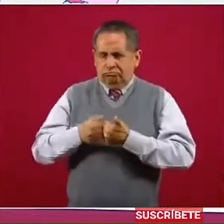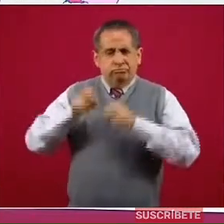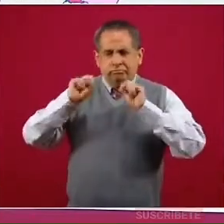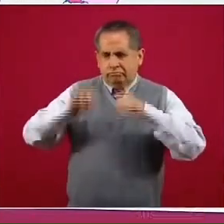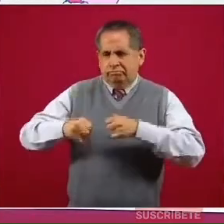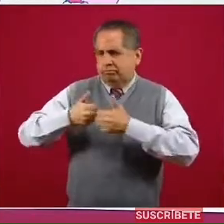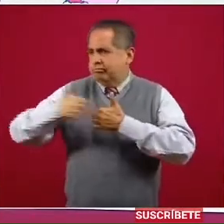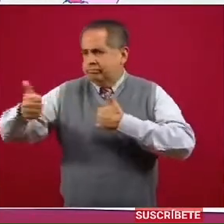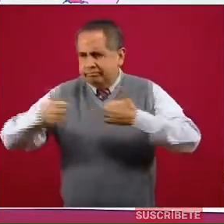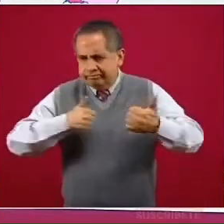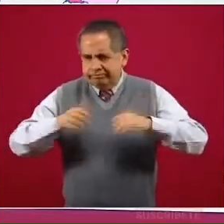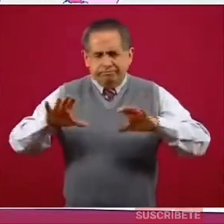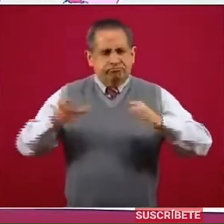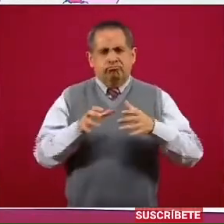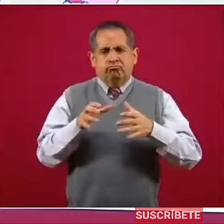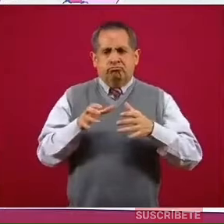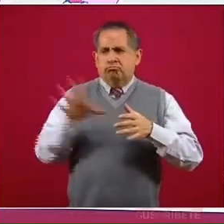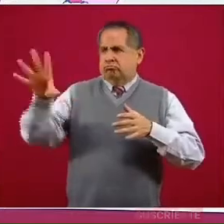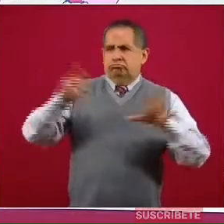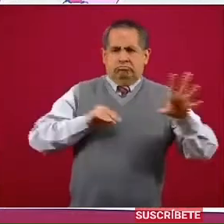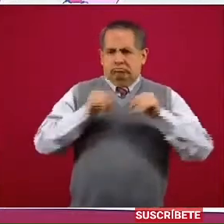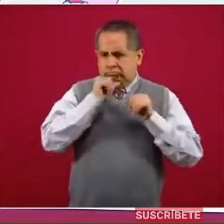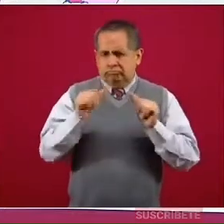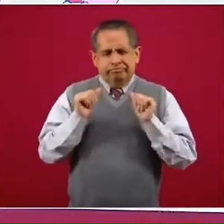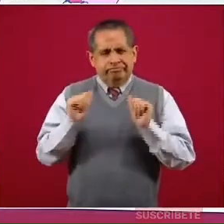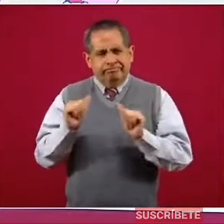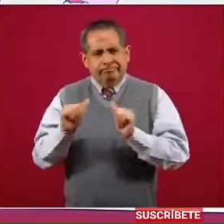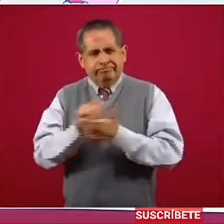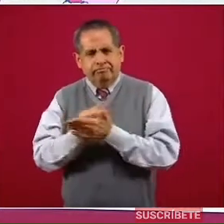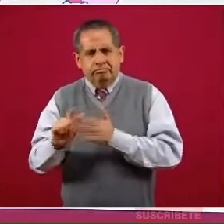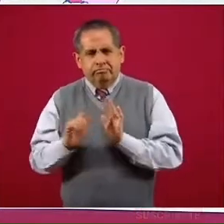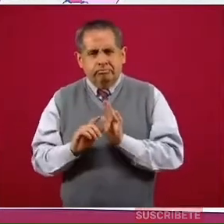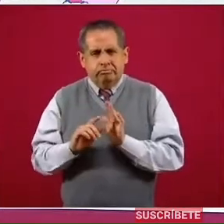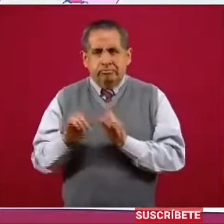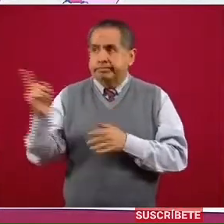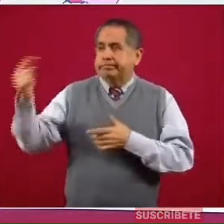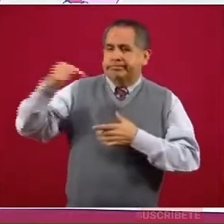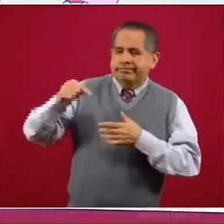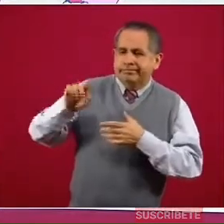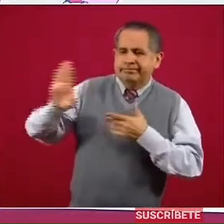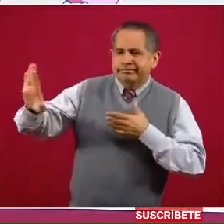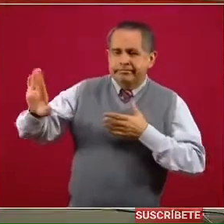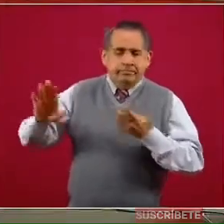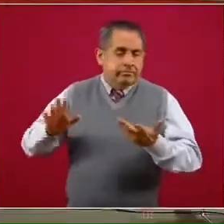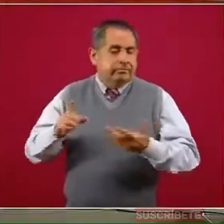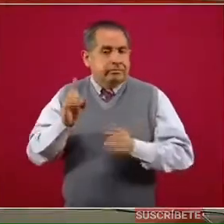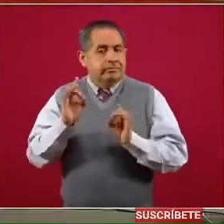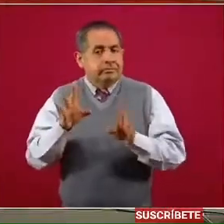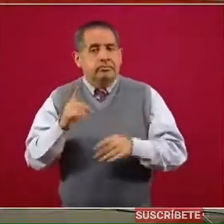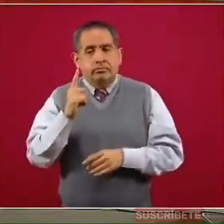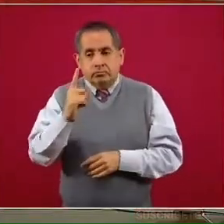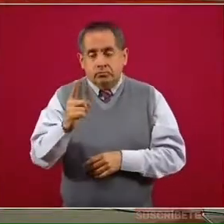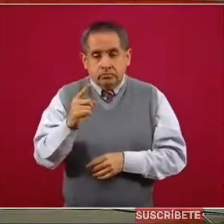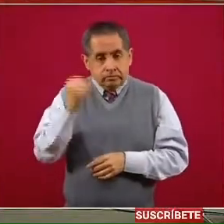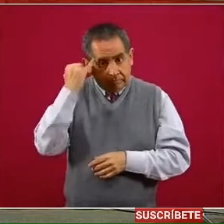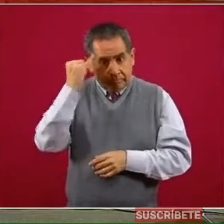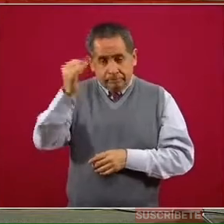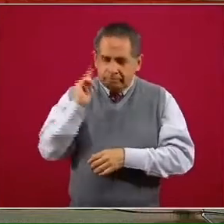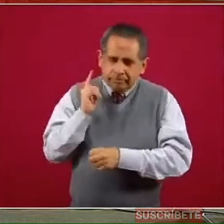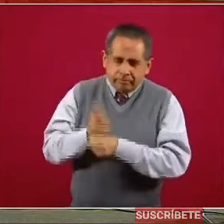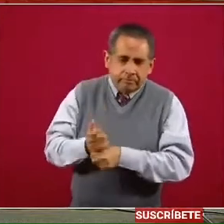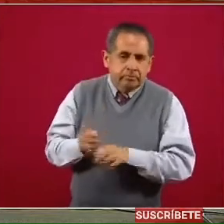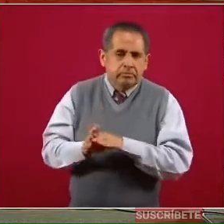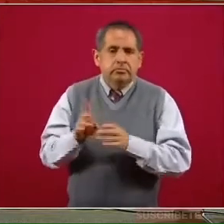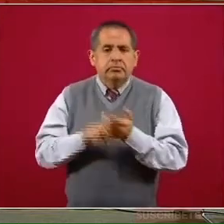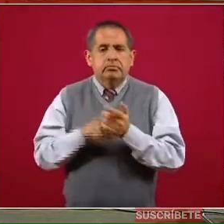desplazamiento convencional, no puede generar contagios, necesariamente tiene que venir de afuera. Uno de los criterios de